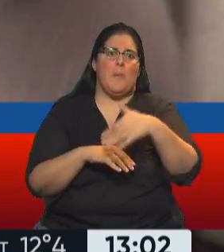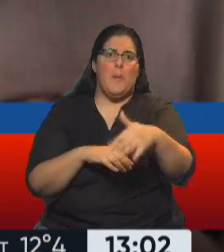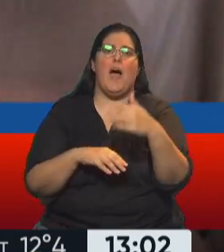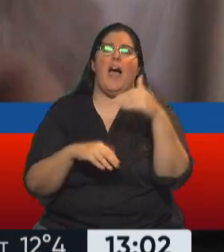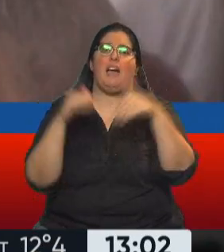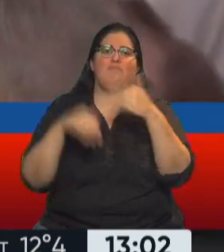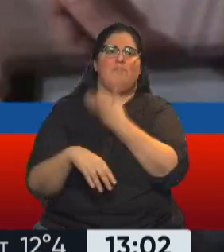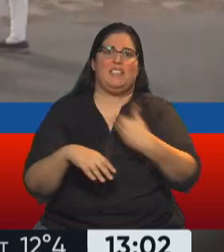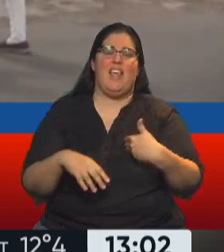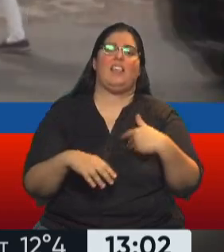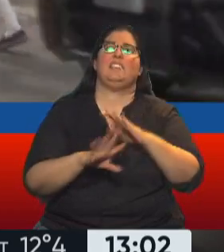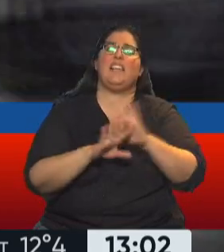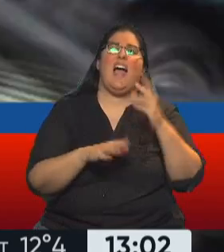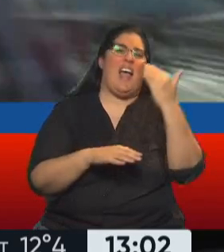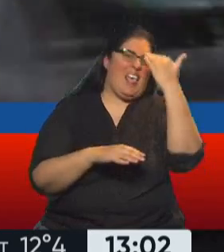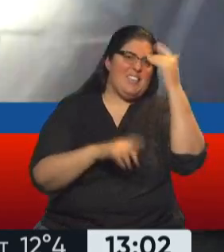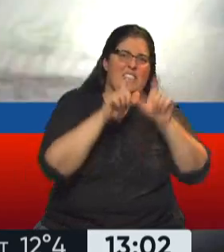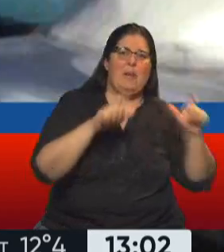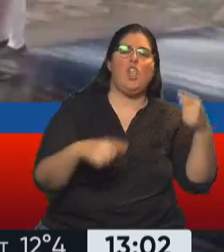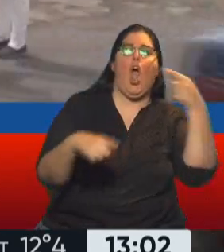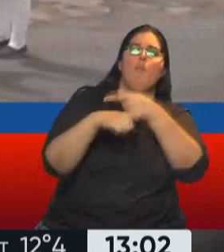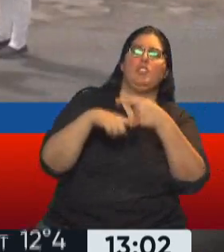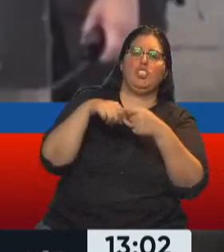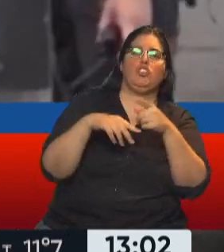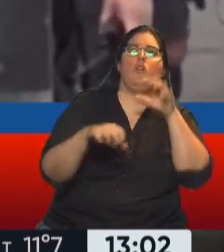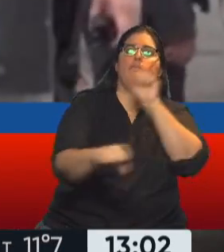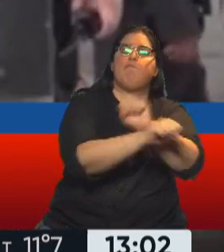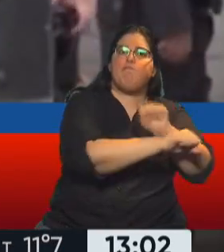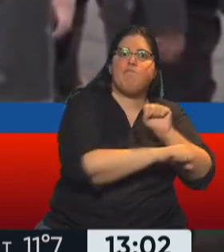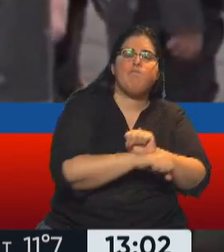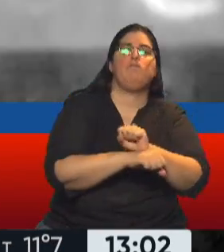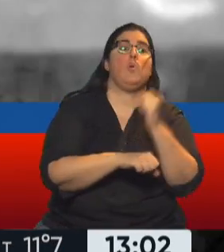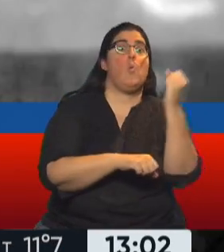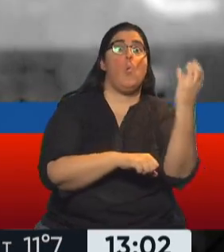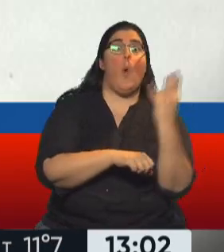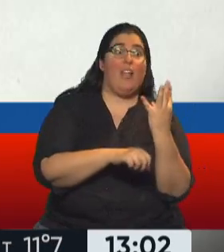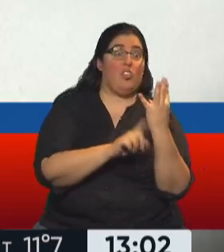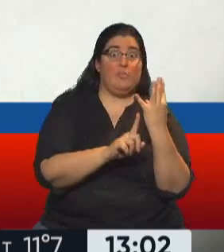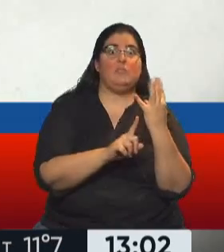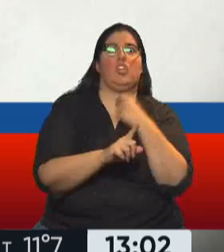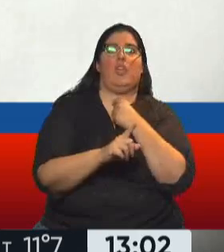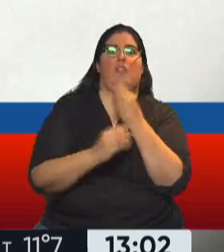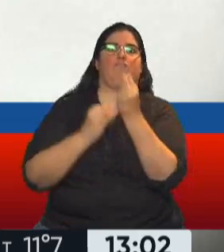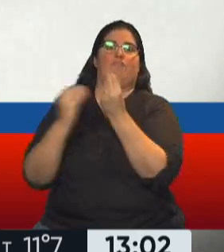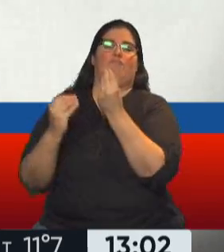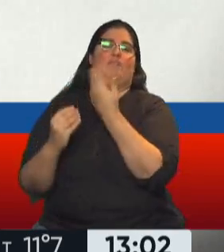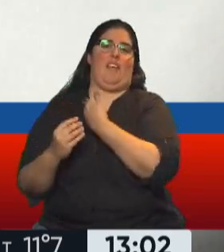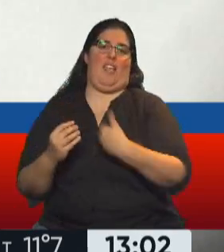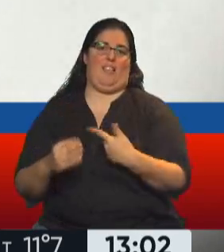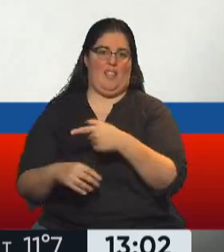15 dirigentes opositores fueron detenidos y 4 de ellos aspiran a una candidatura. Mi